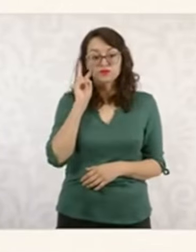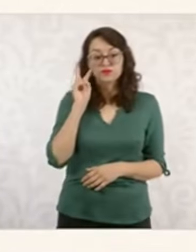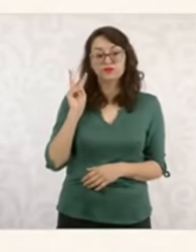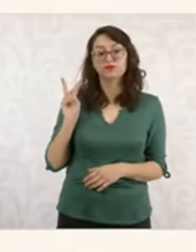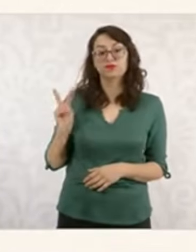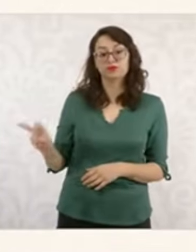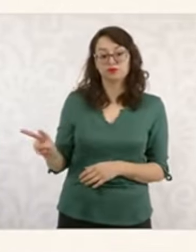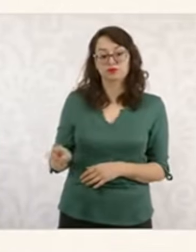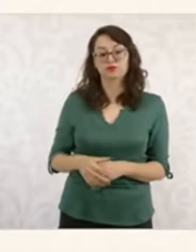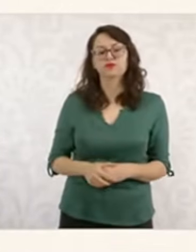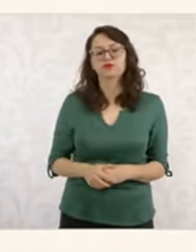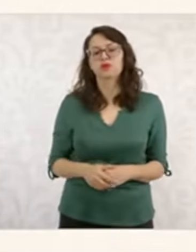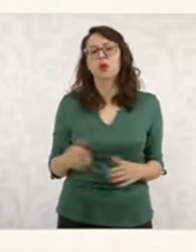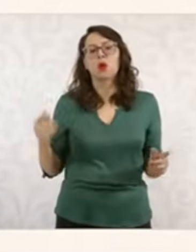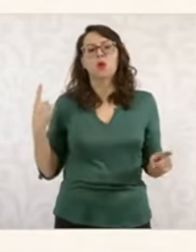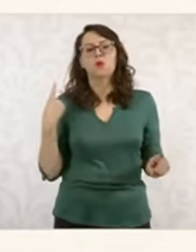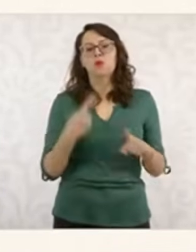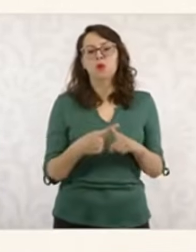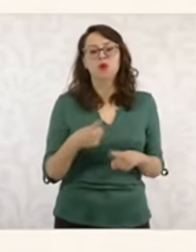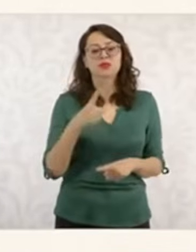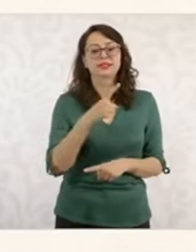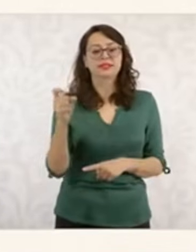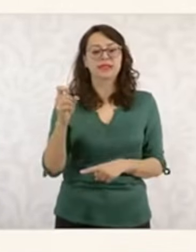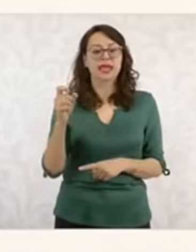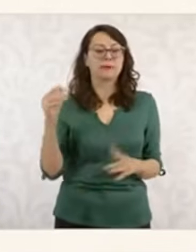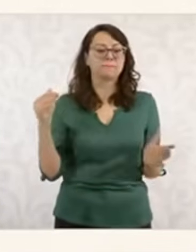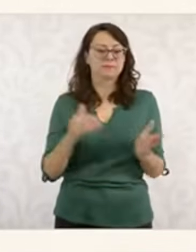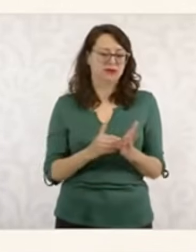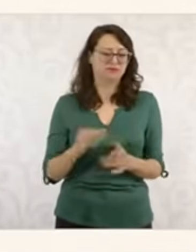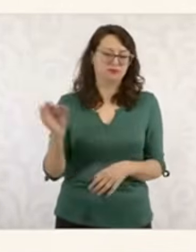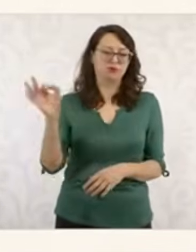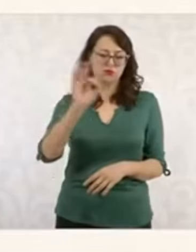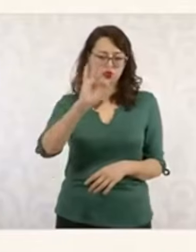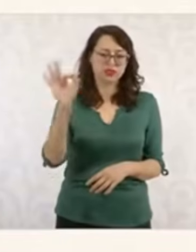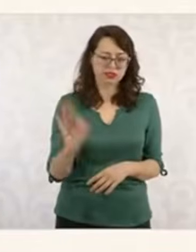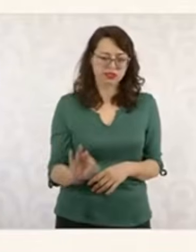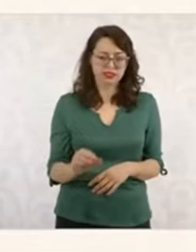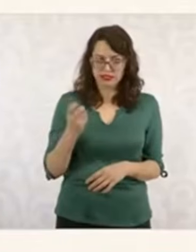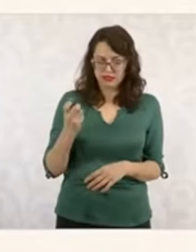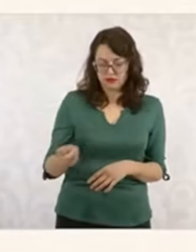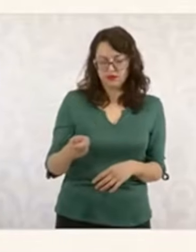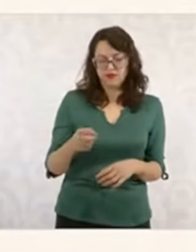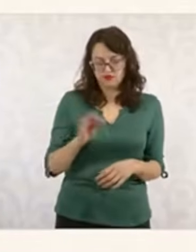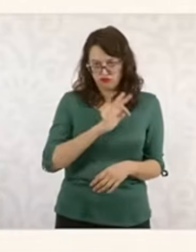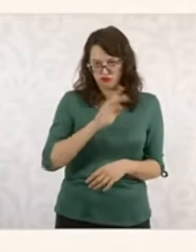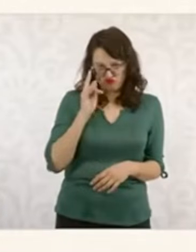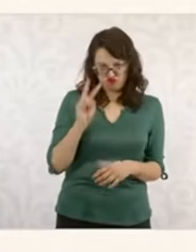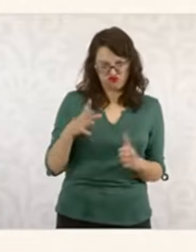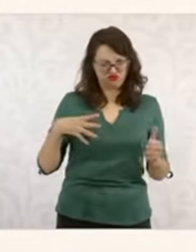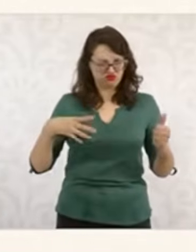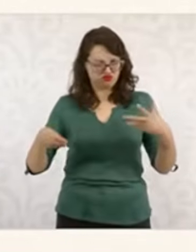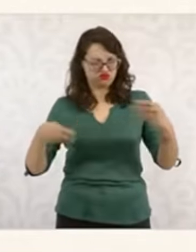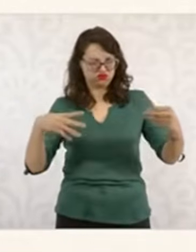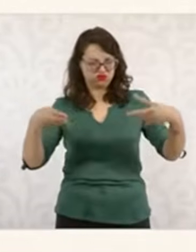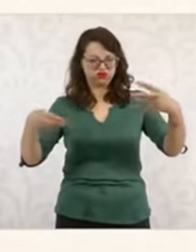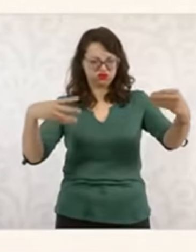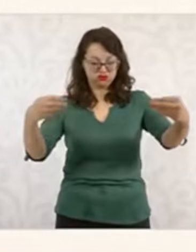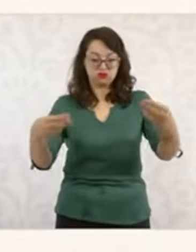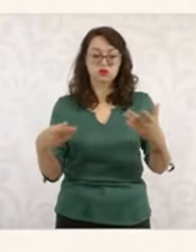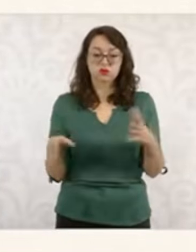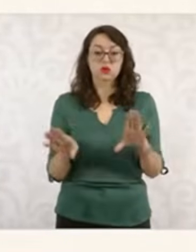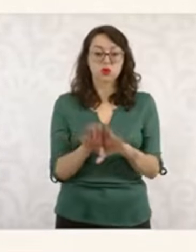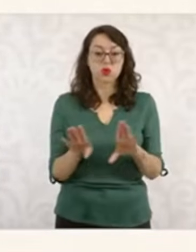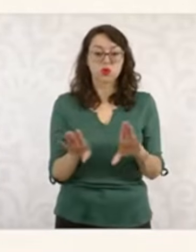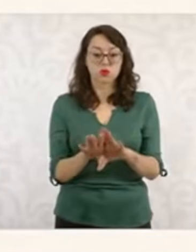por 100,000 habitantes, es el reflejo de cómo se va transmitiendo el virus y lo que vamos a